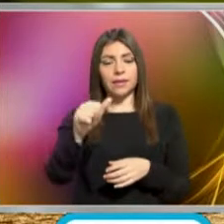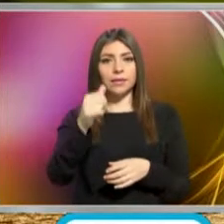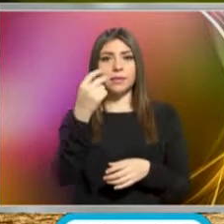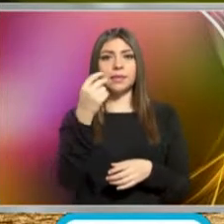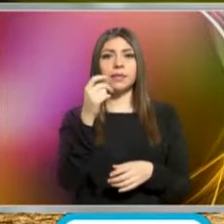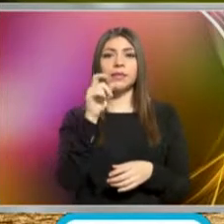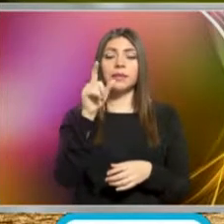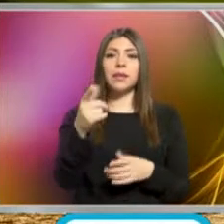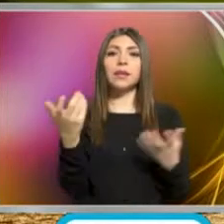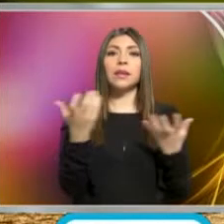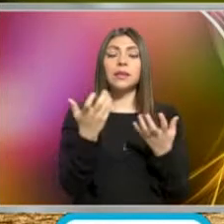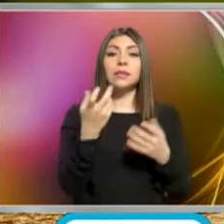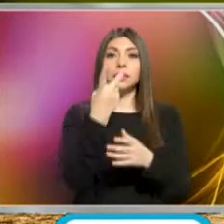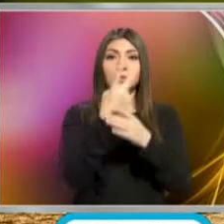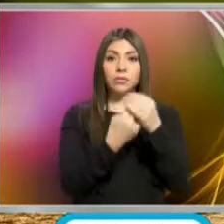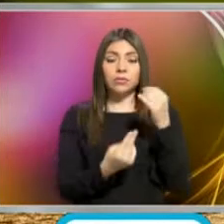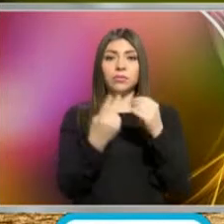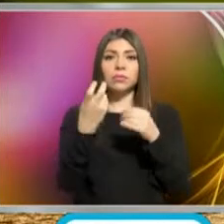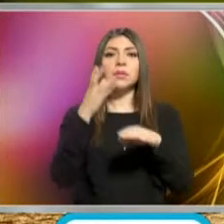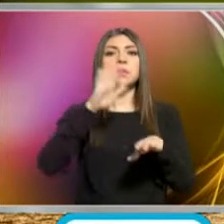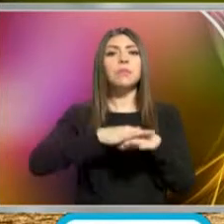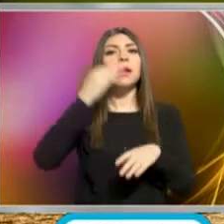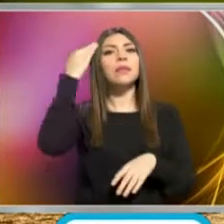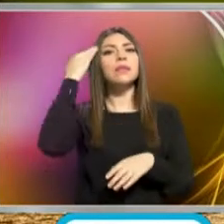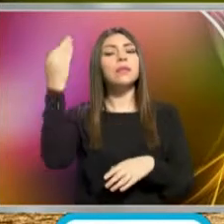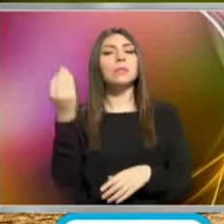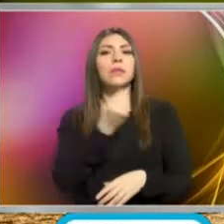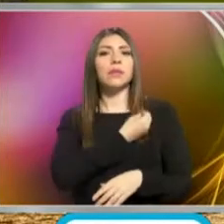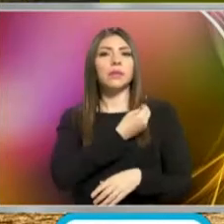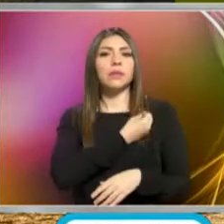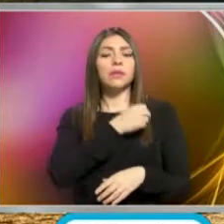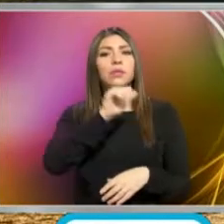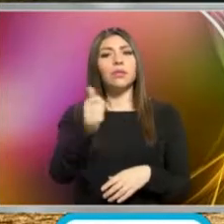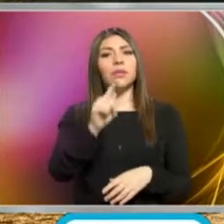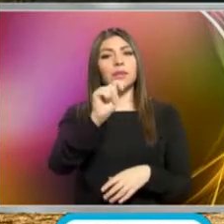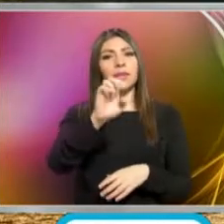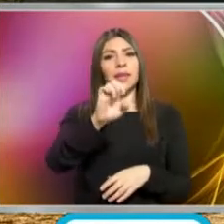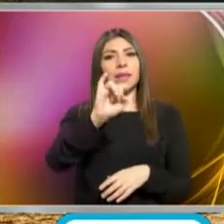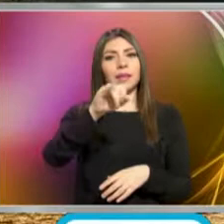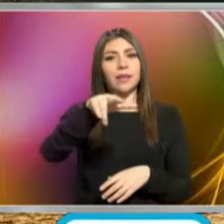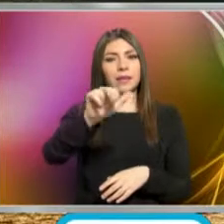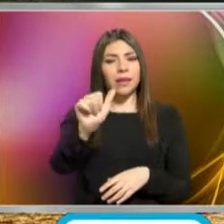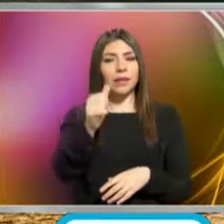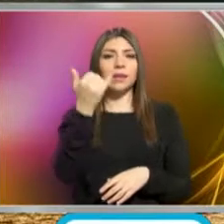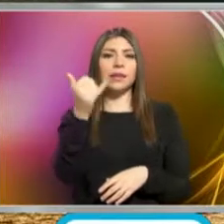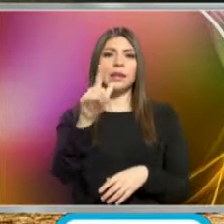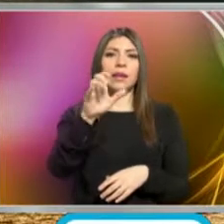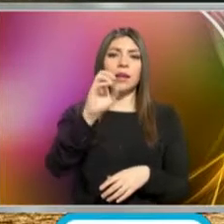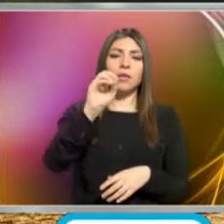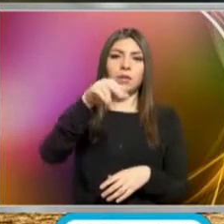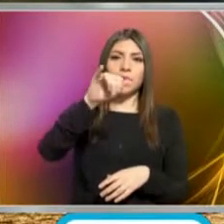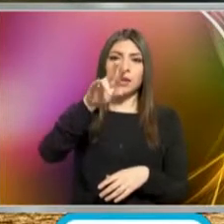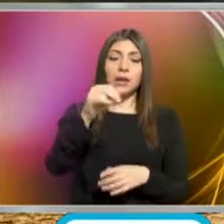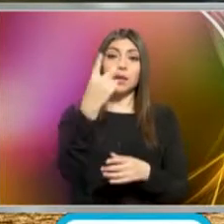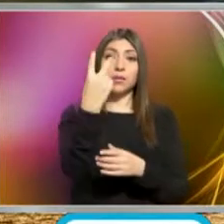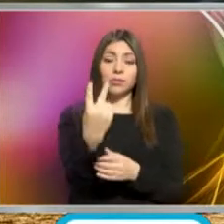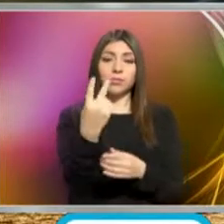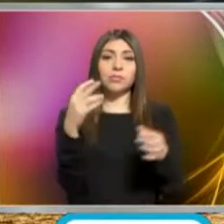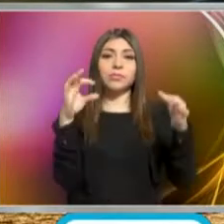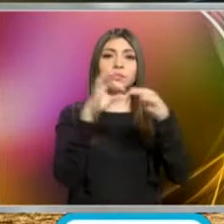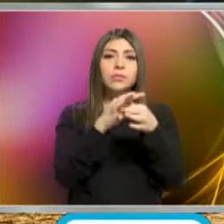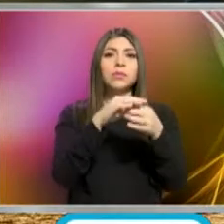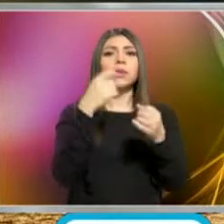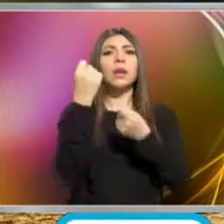con la leonina hace que su efecto dure mucho más. Qué bueno que dices lo de la teína, porque a veces la gente como que quisiera un té, que muchos le